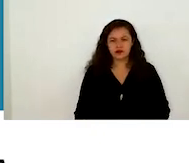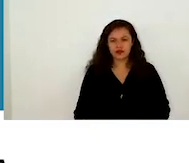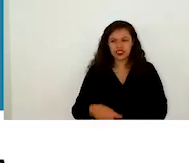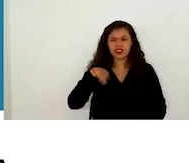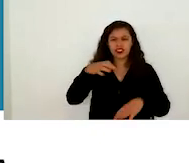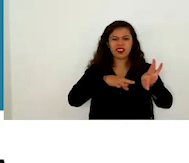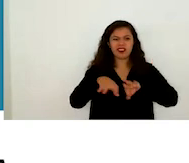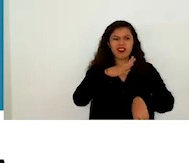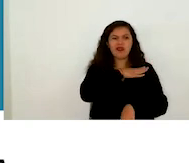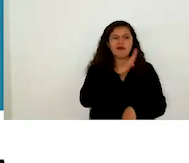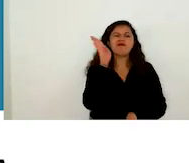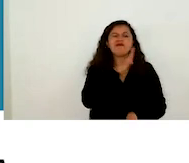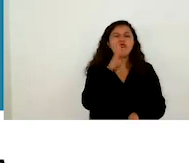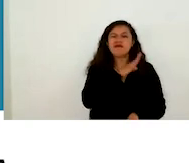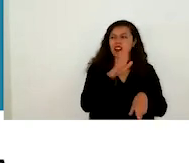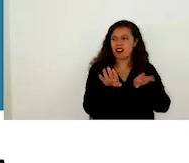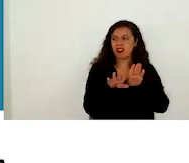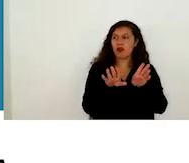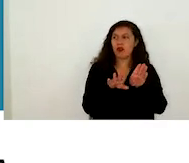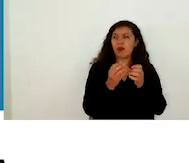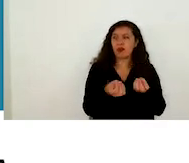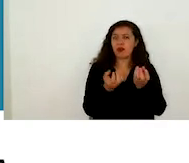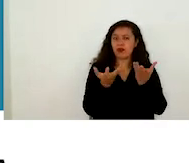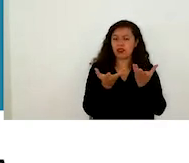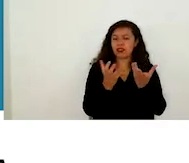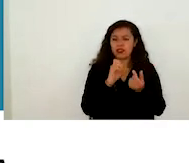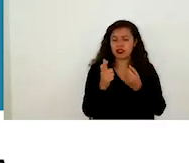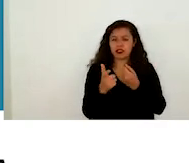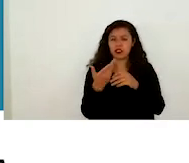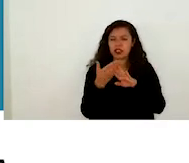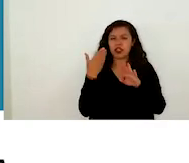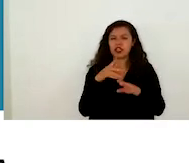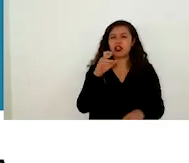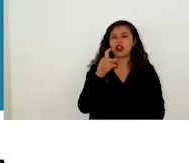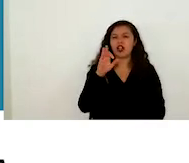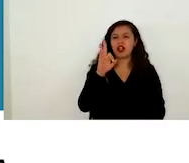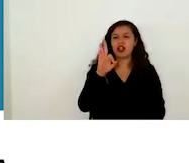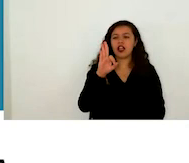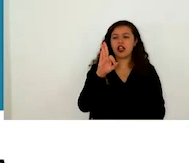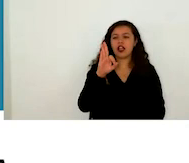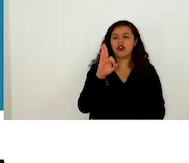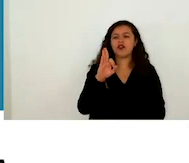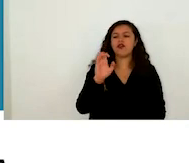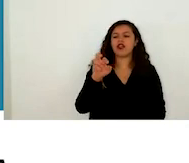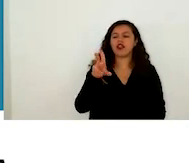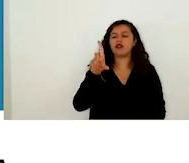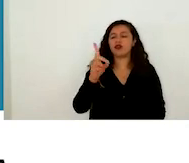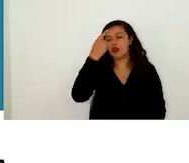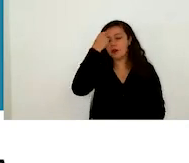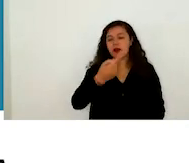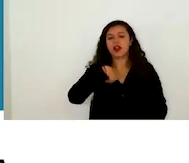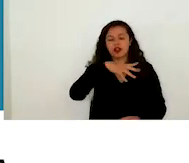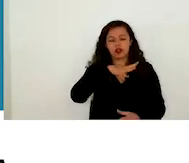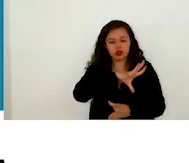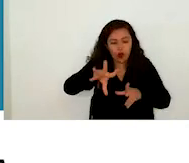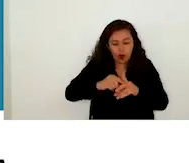buen trabajo hay algo preciada por hoy para sentirnos plenos para